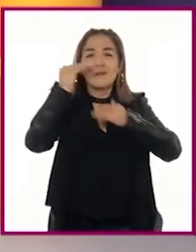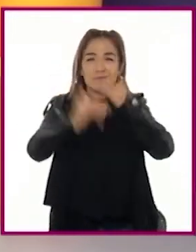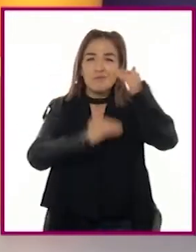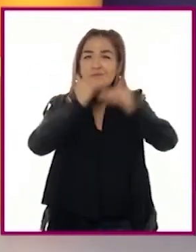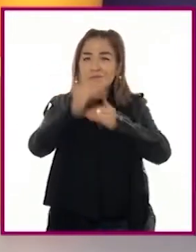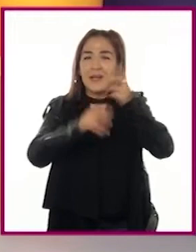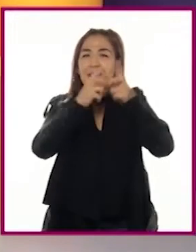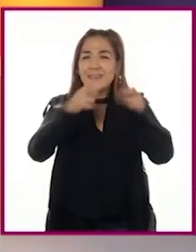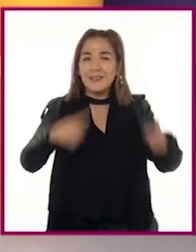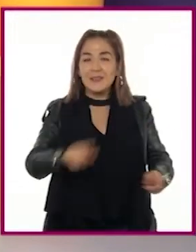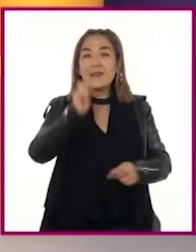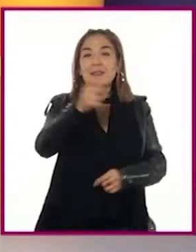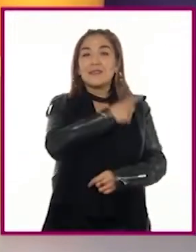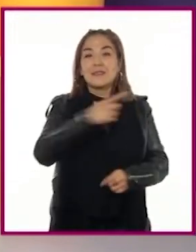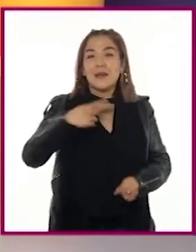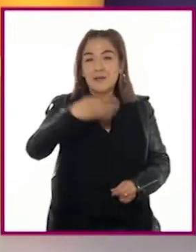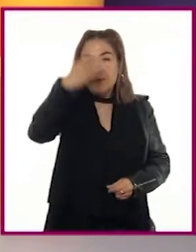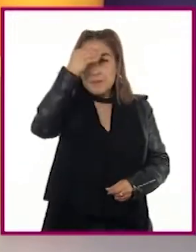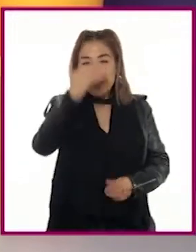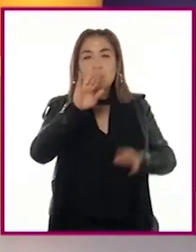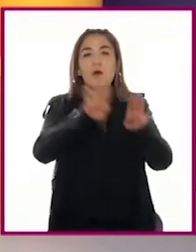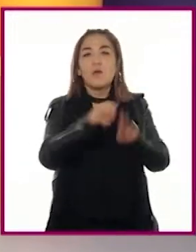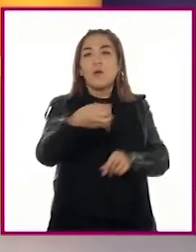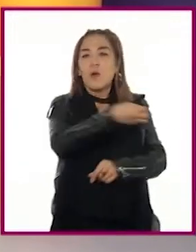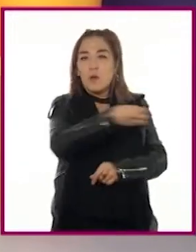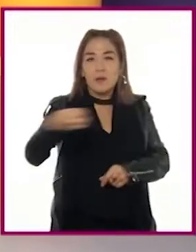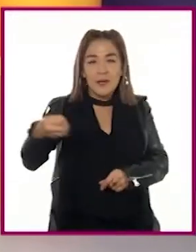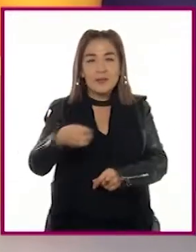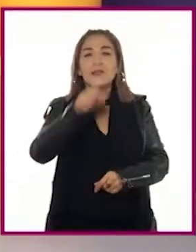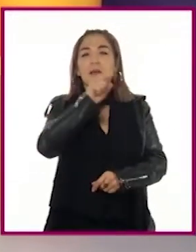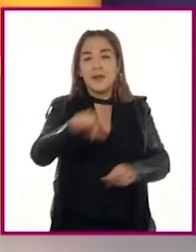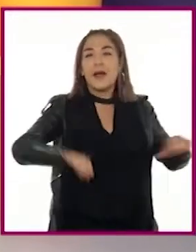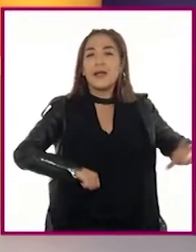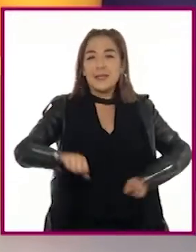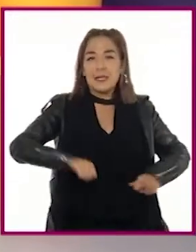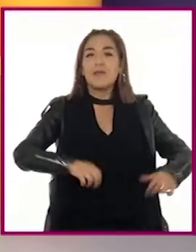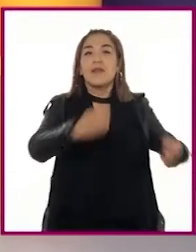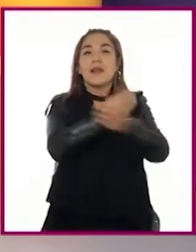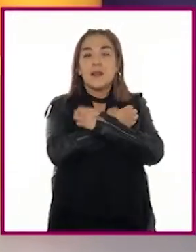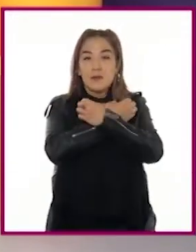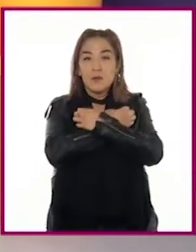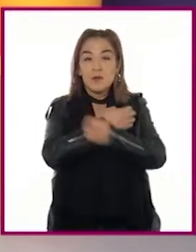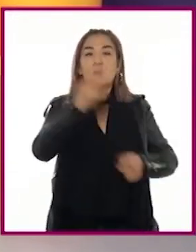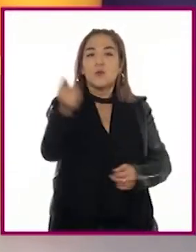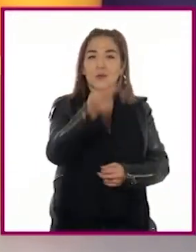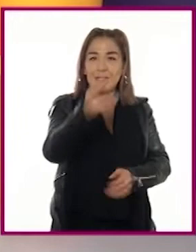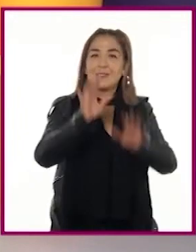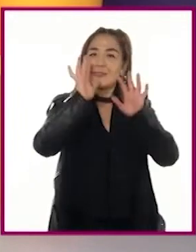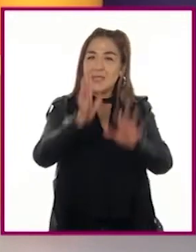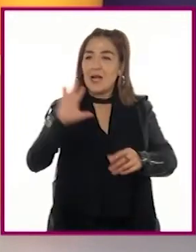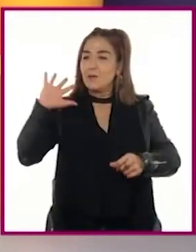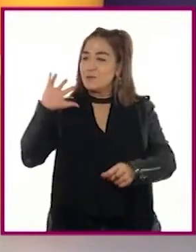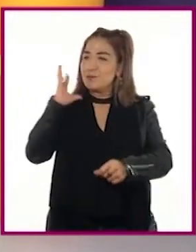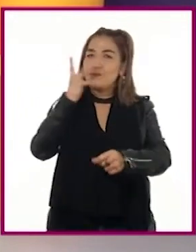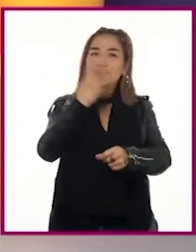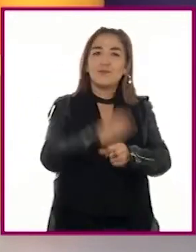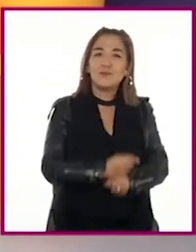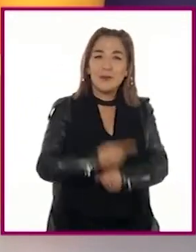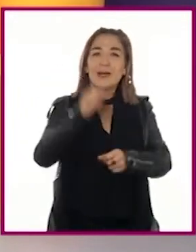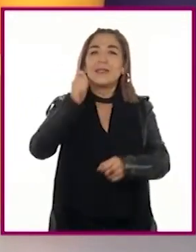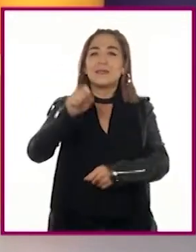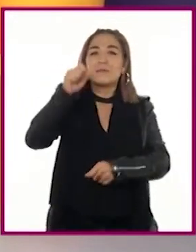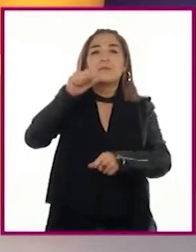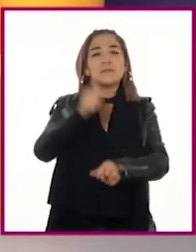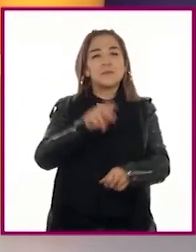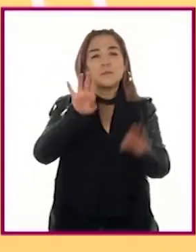al organizar los aprendizajes y la actividad educativa. De este modo, ustedes ya han transitado por diversas etapas en